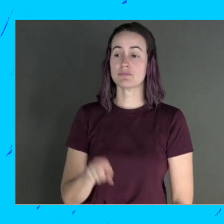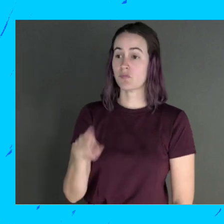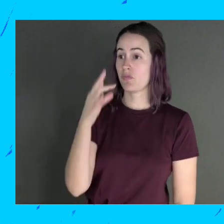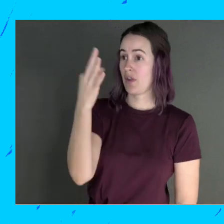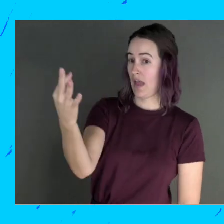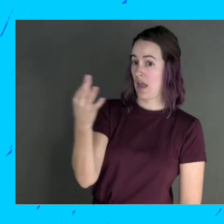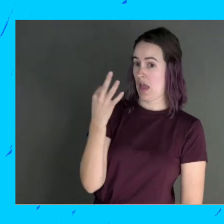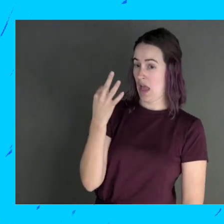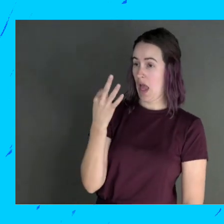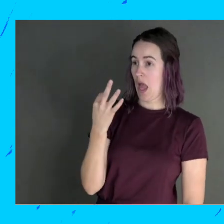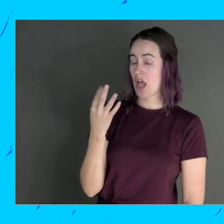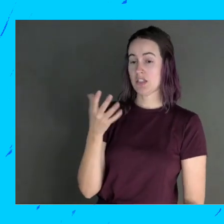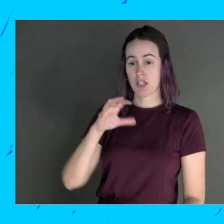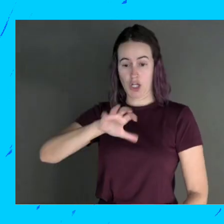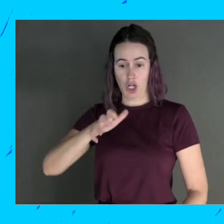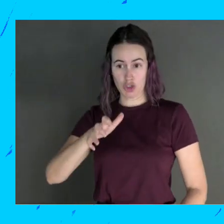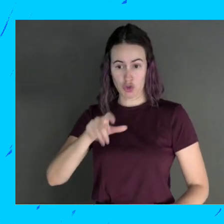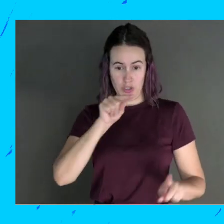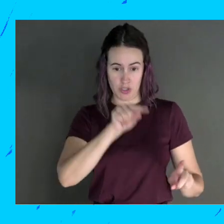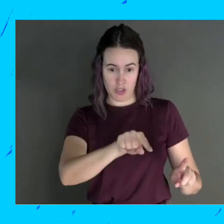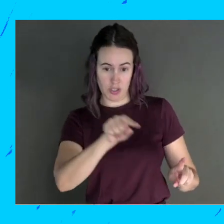su pregunta, si